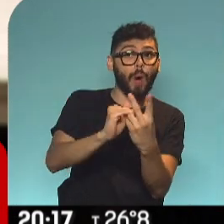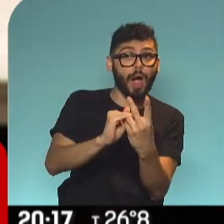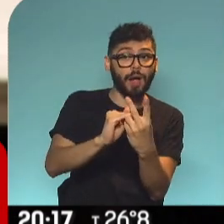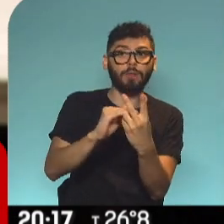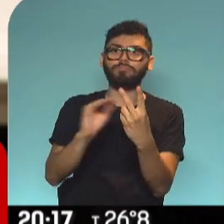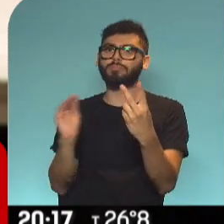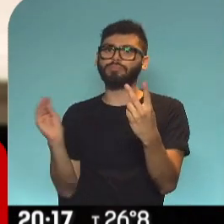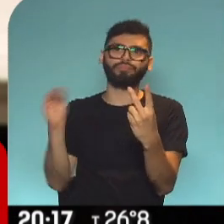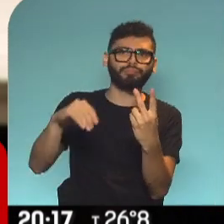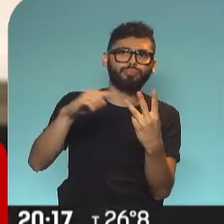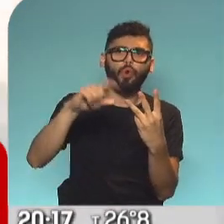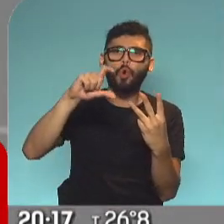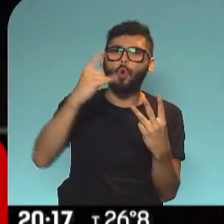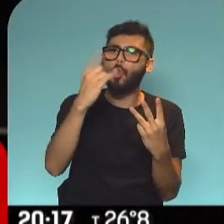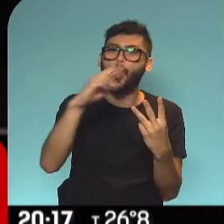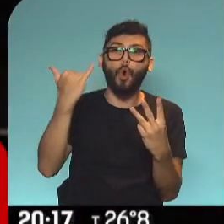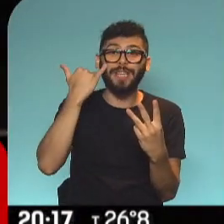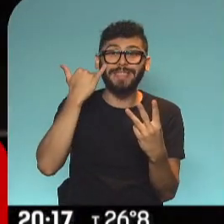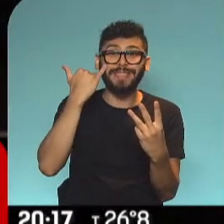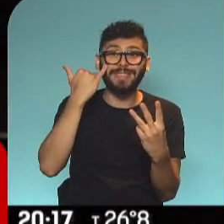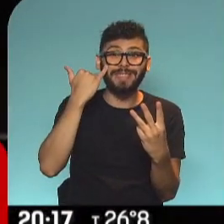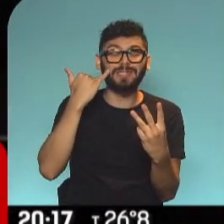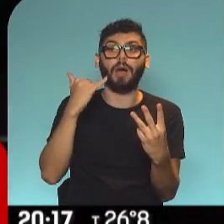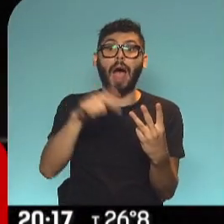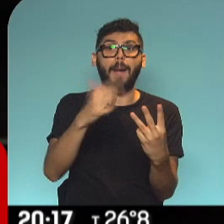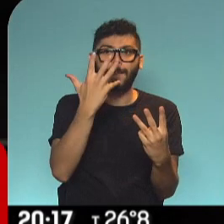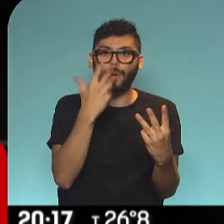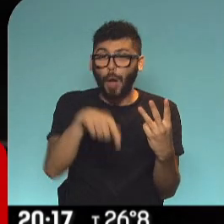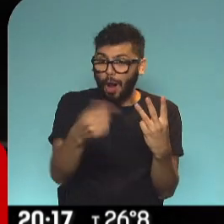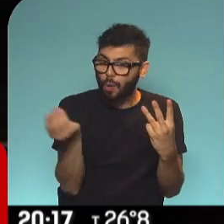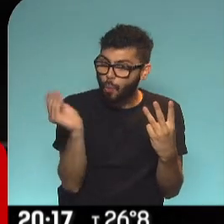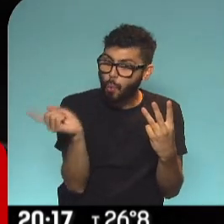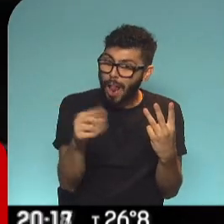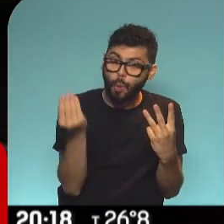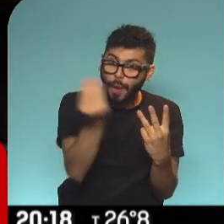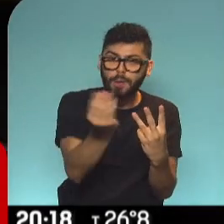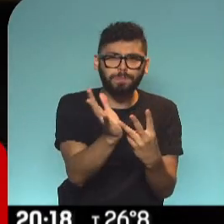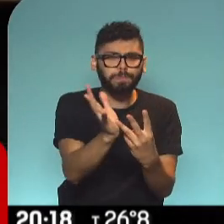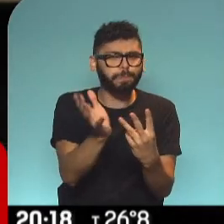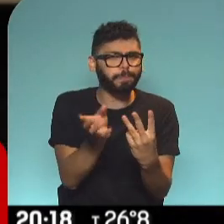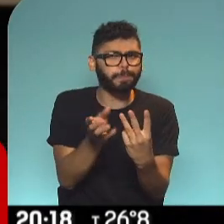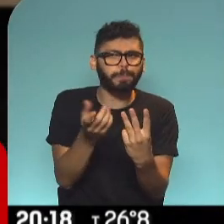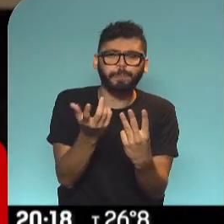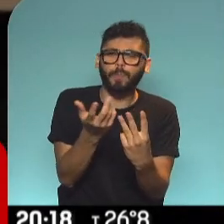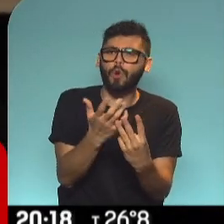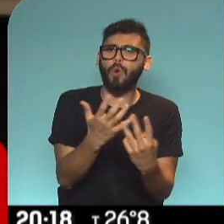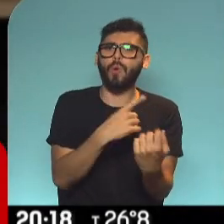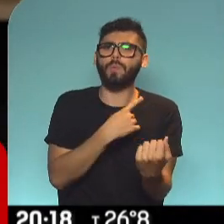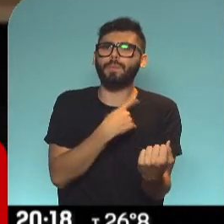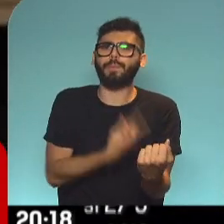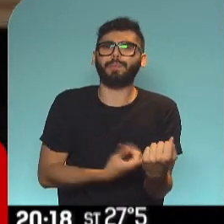me gusta? Porque lo ha convocado y Kerry tiene un puesto medio de primus inter pares dentro del Ejecutivo,